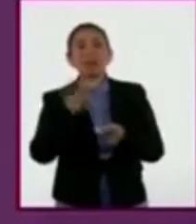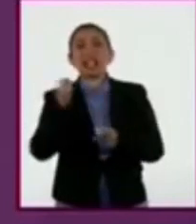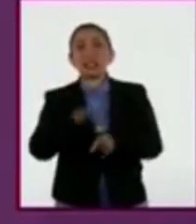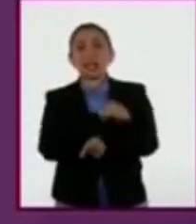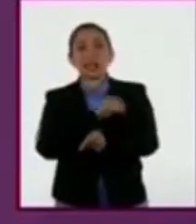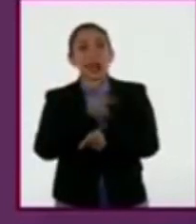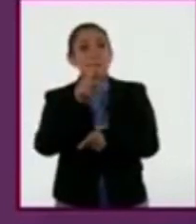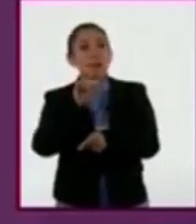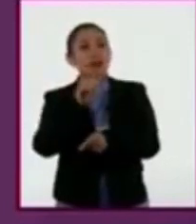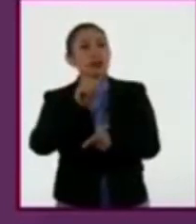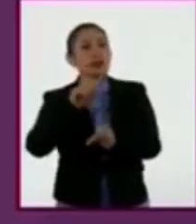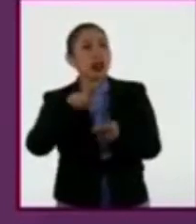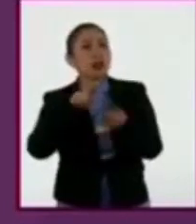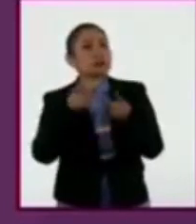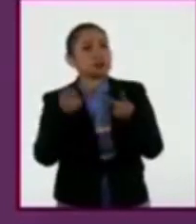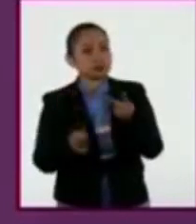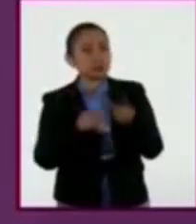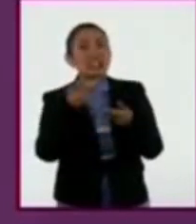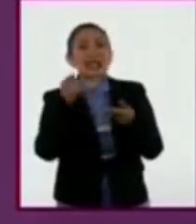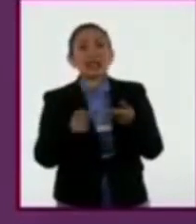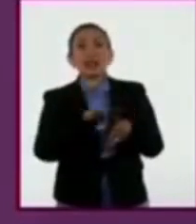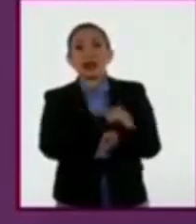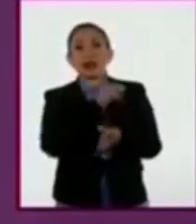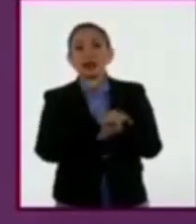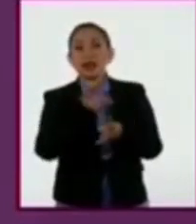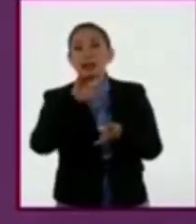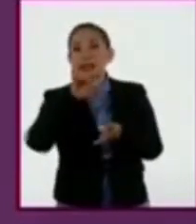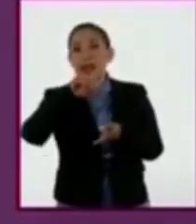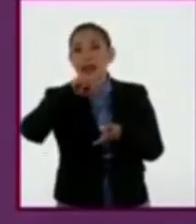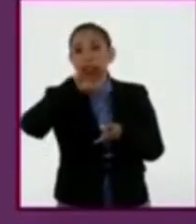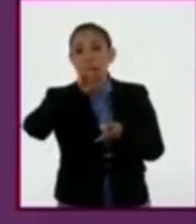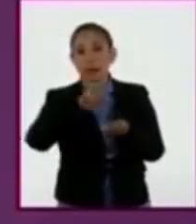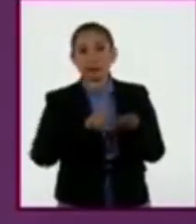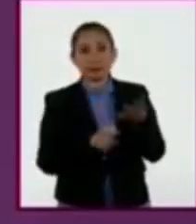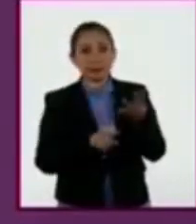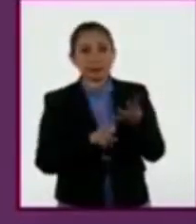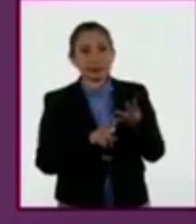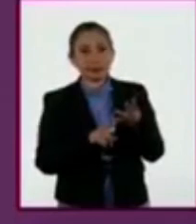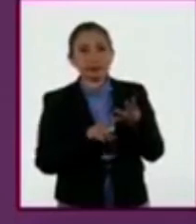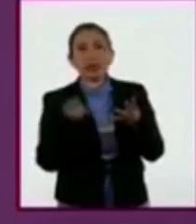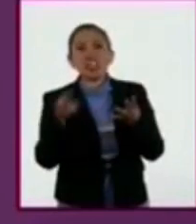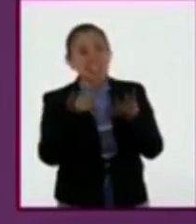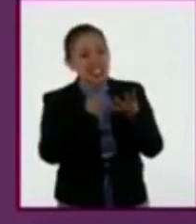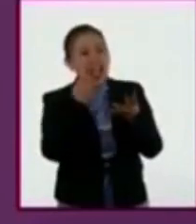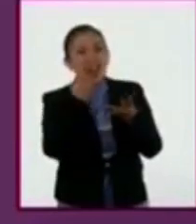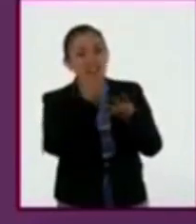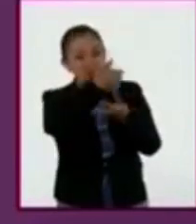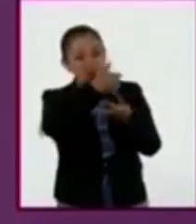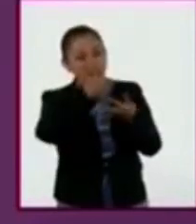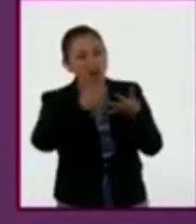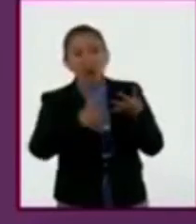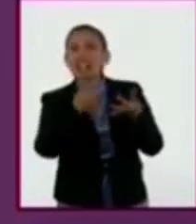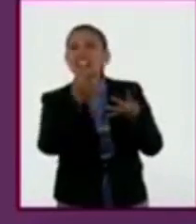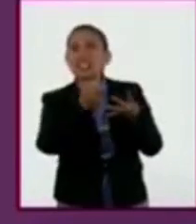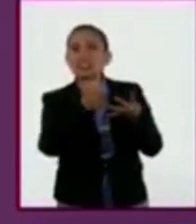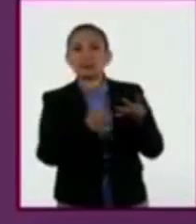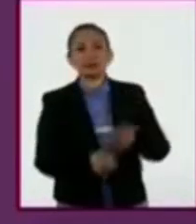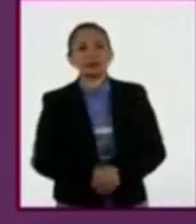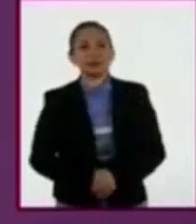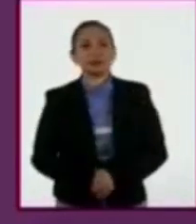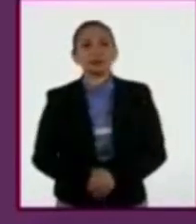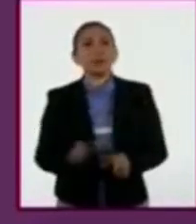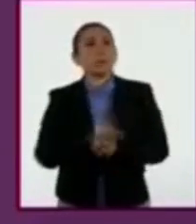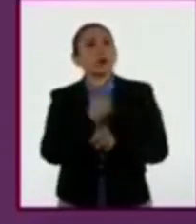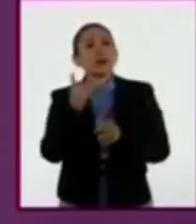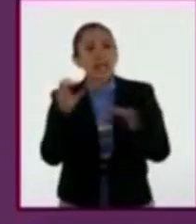energía potencial? ¿Qué es la energía cinética? ¿De qué se compone cada una? ¿Por